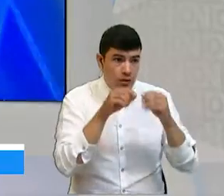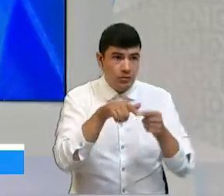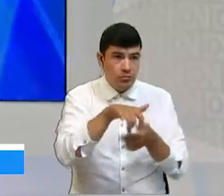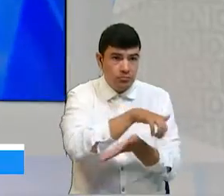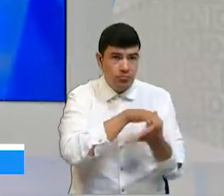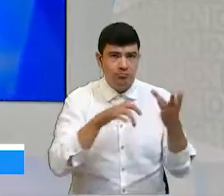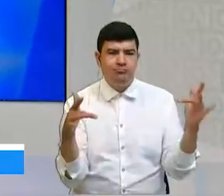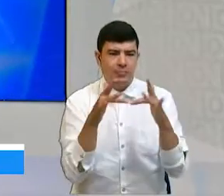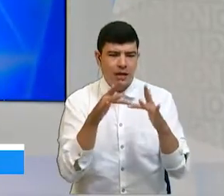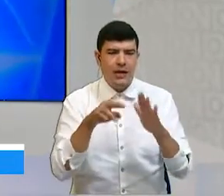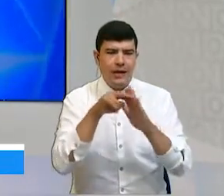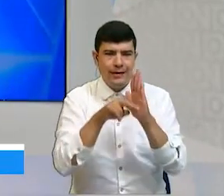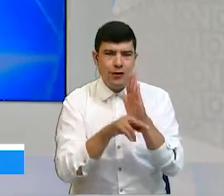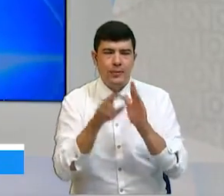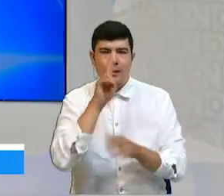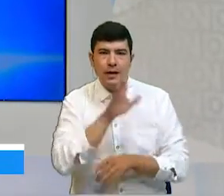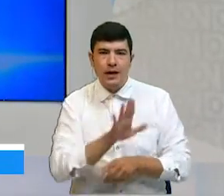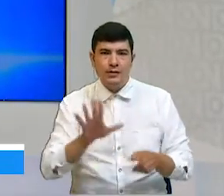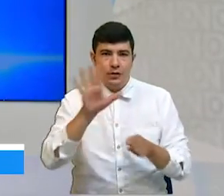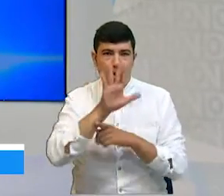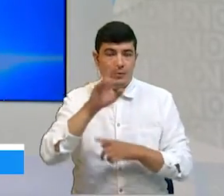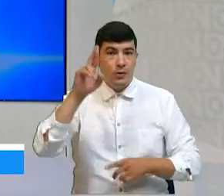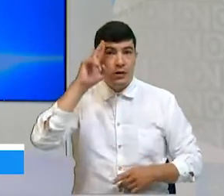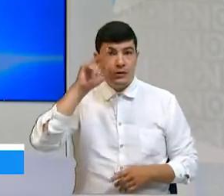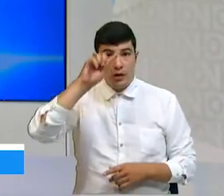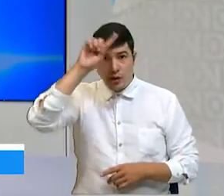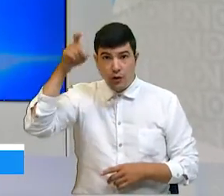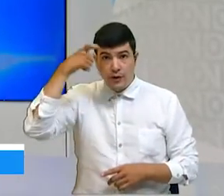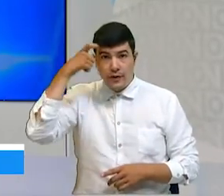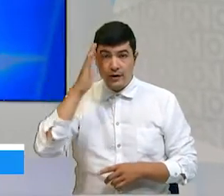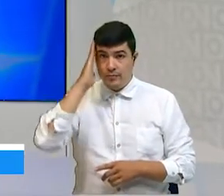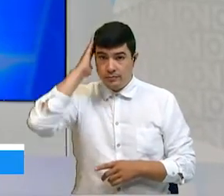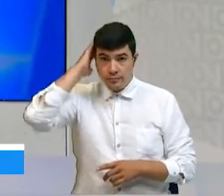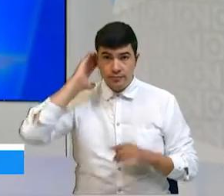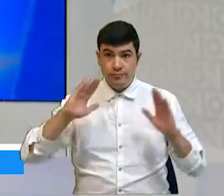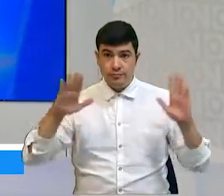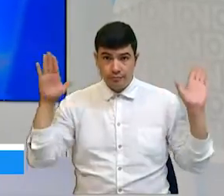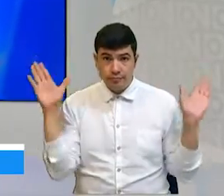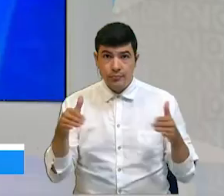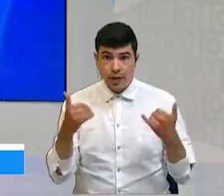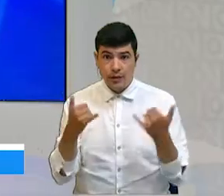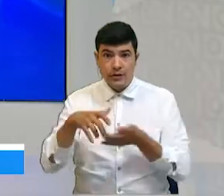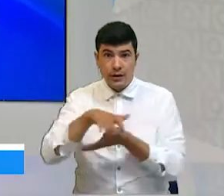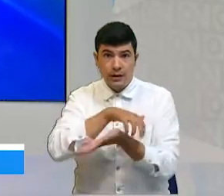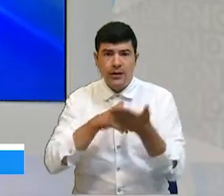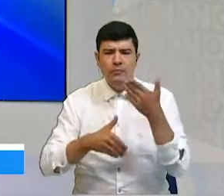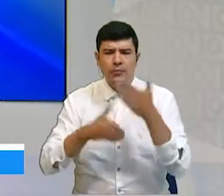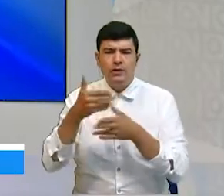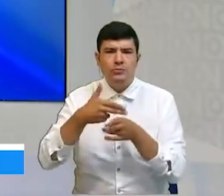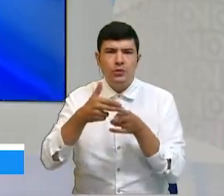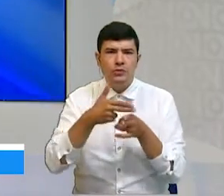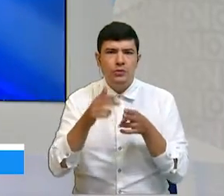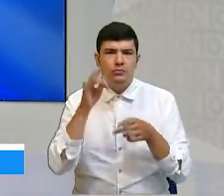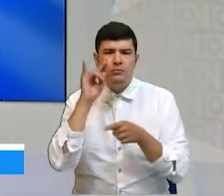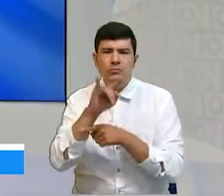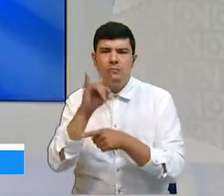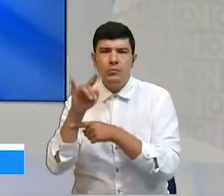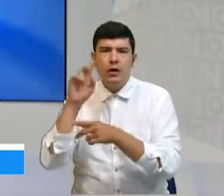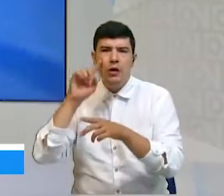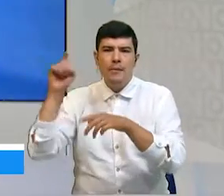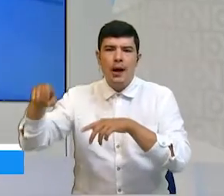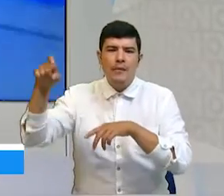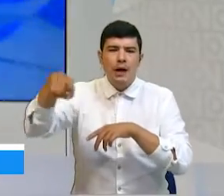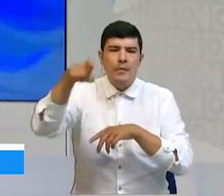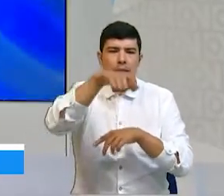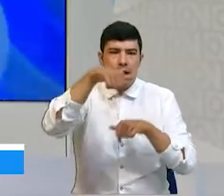los lineamientos nacionales. Para ello, el gobernador del departamento, Mauricio Aguilar, inicia este fin de semana un recorrido por todo Santander